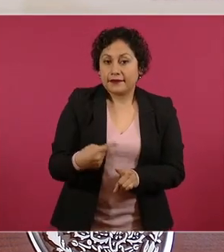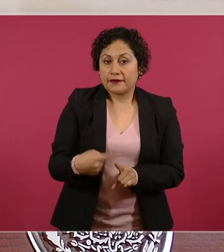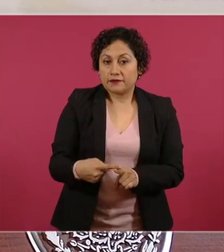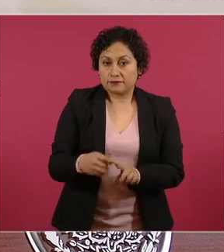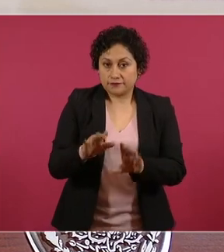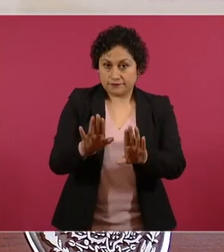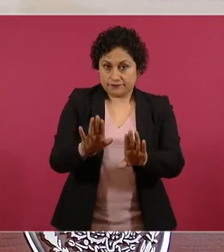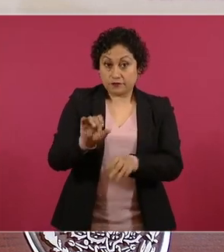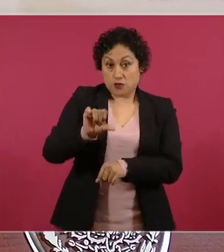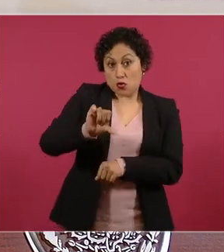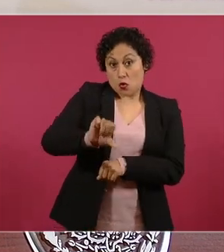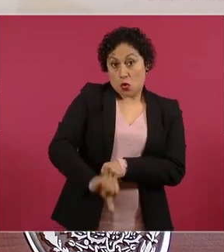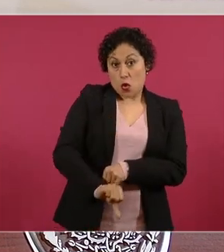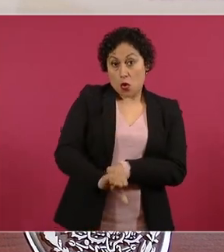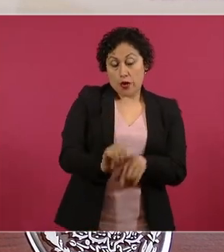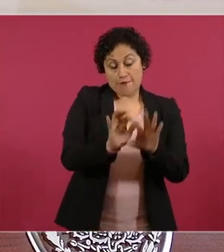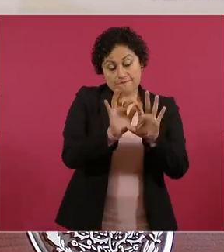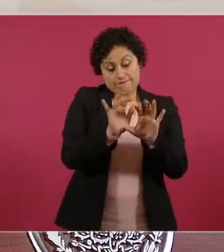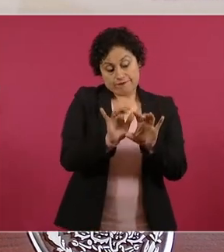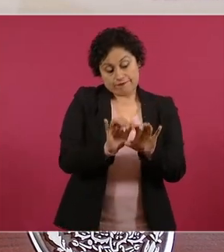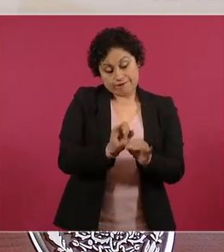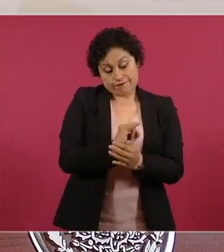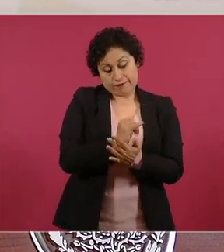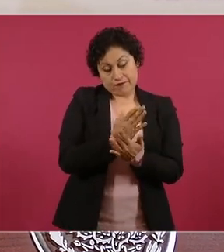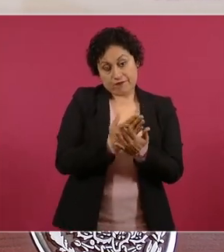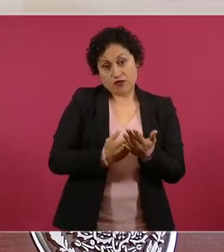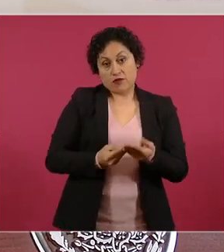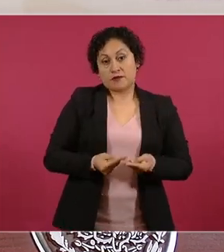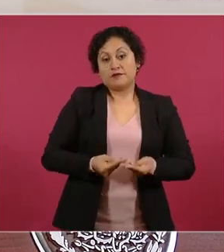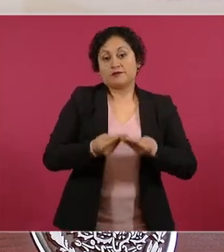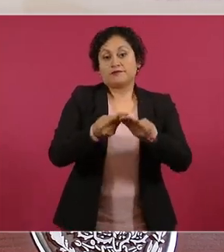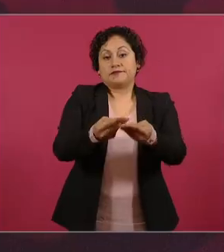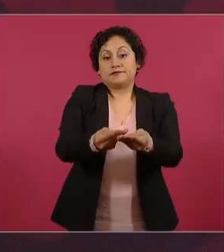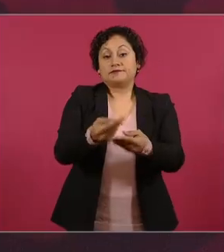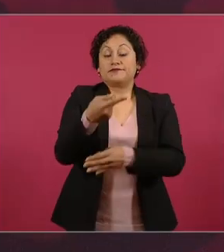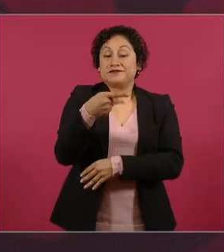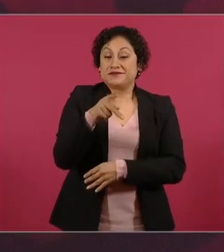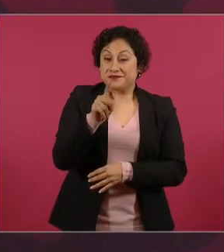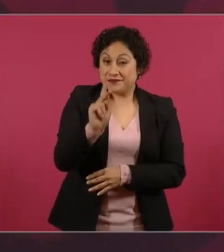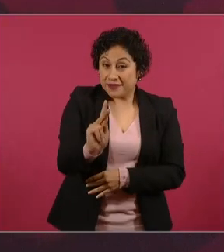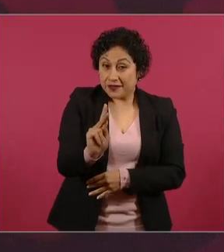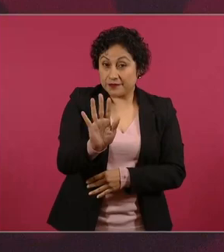un informe, se va a entregar, pero no tenemos nosotros